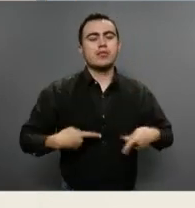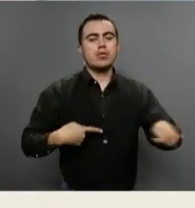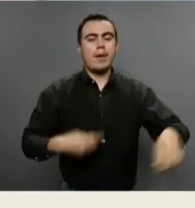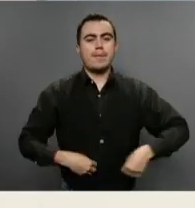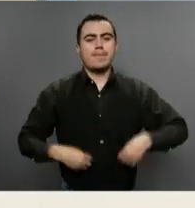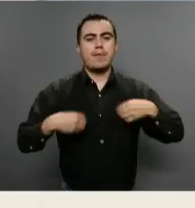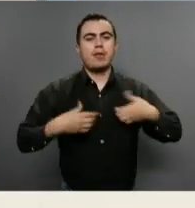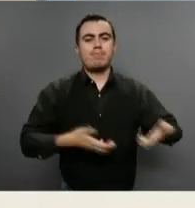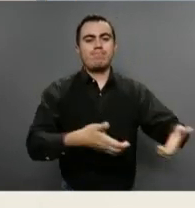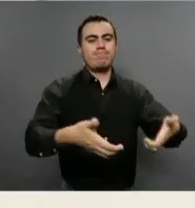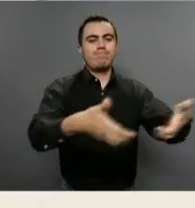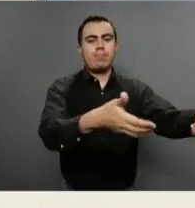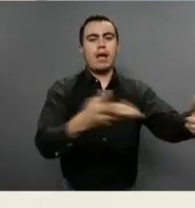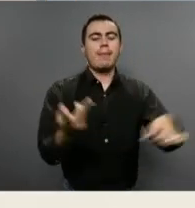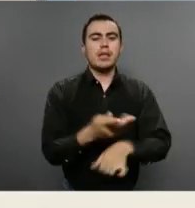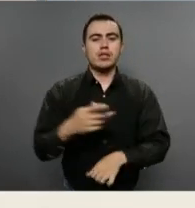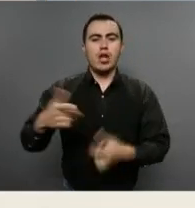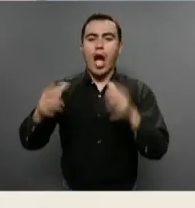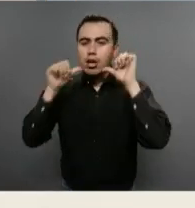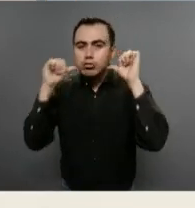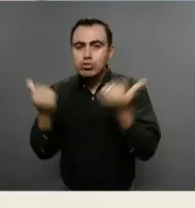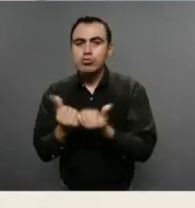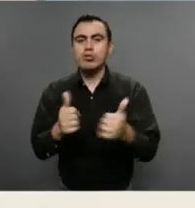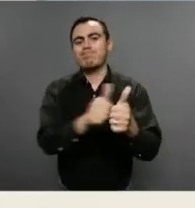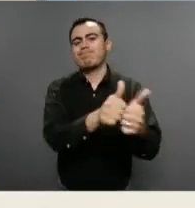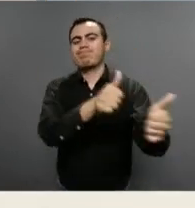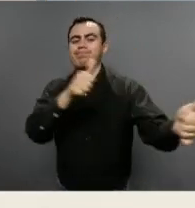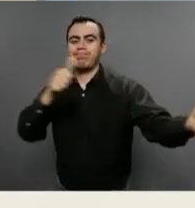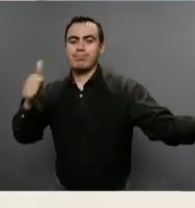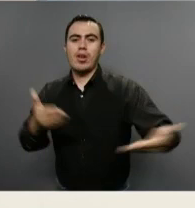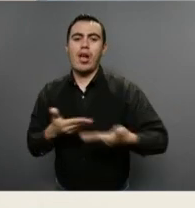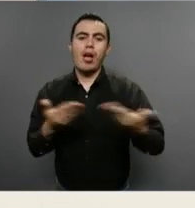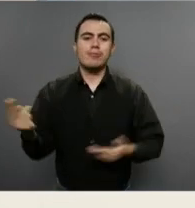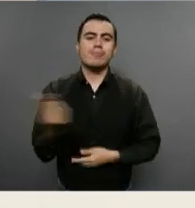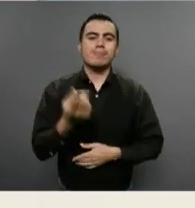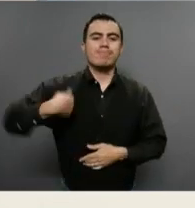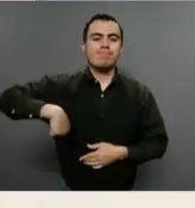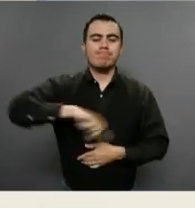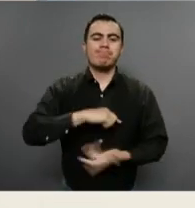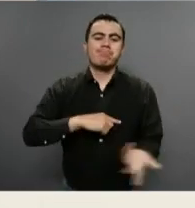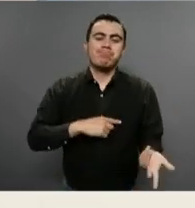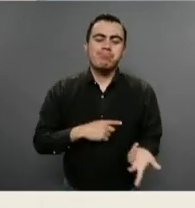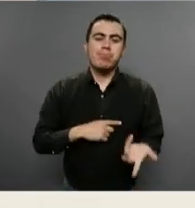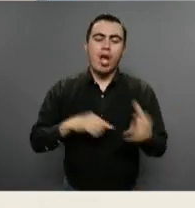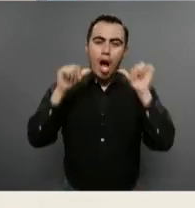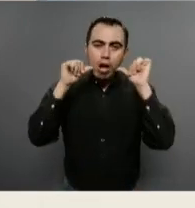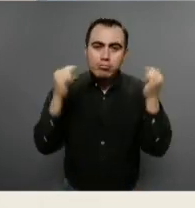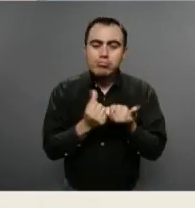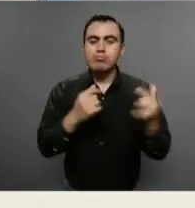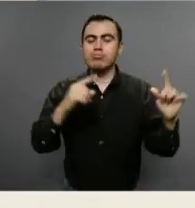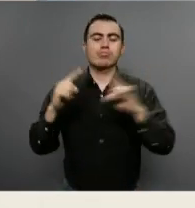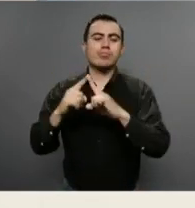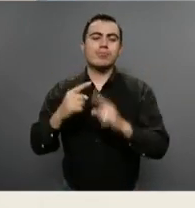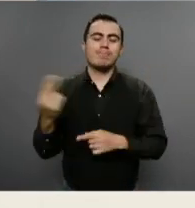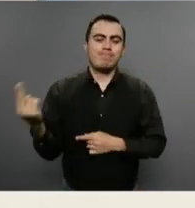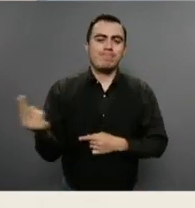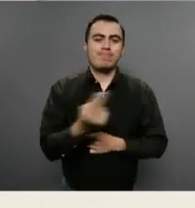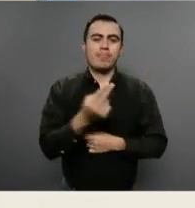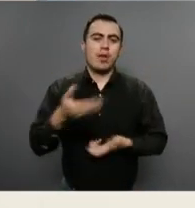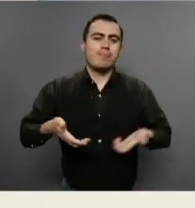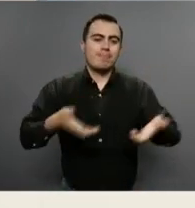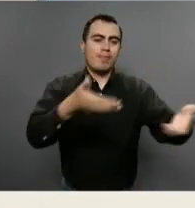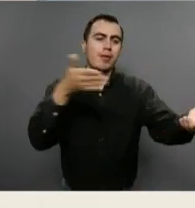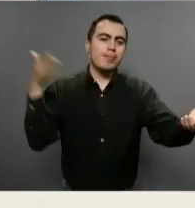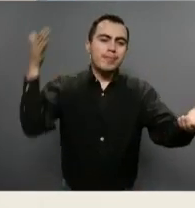nosotros, instituciones, vayamos a la calle a llevar servicios, a convencerlos de que pueden tener una vida diferente. ¿Qué institución